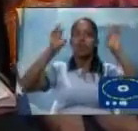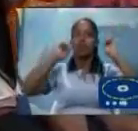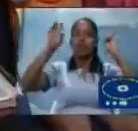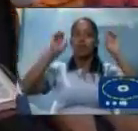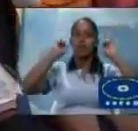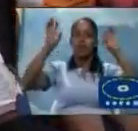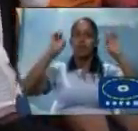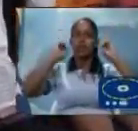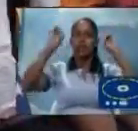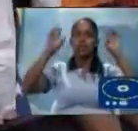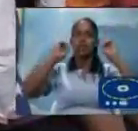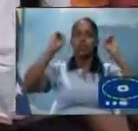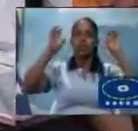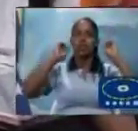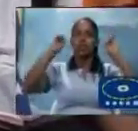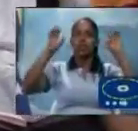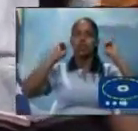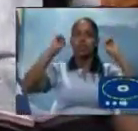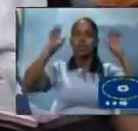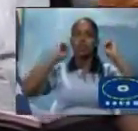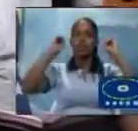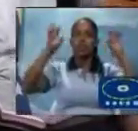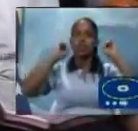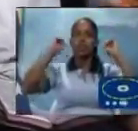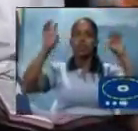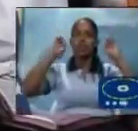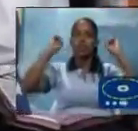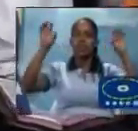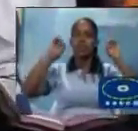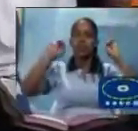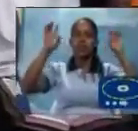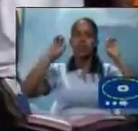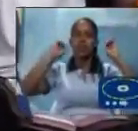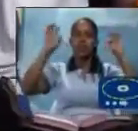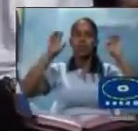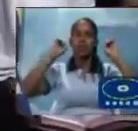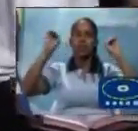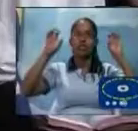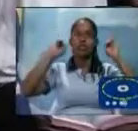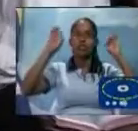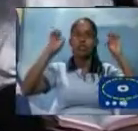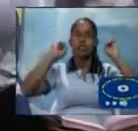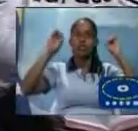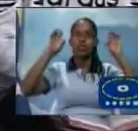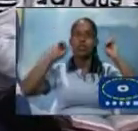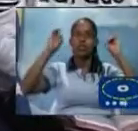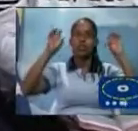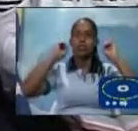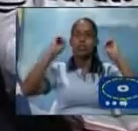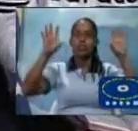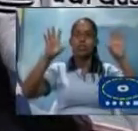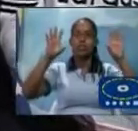¡Yeah! Gloria a Dios, gloria a Dios, gloria a Dios, gloria a Dios, gloria a Dios, gloria a Dios.